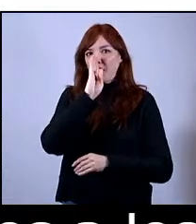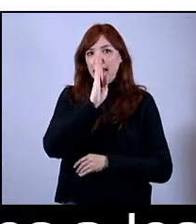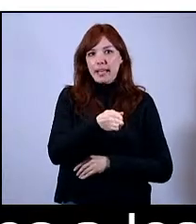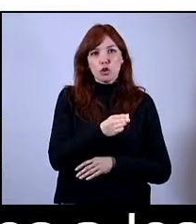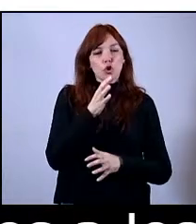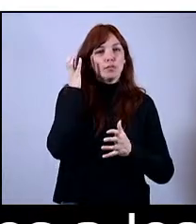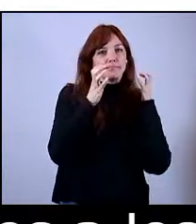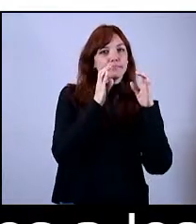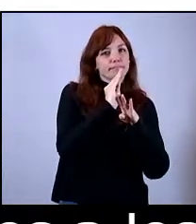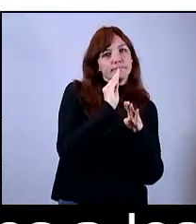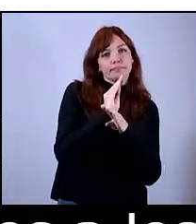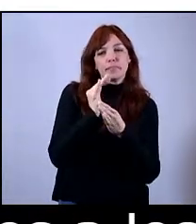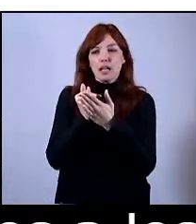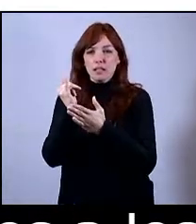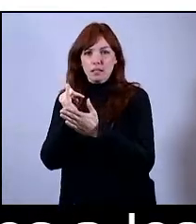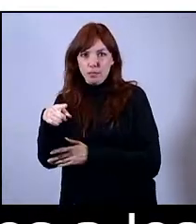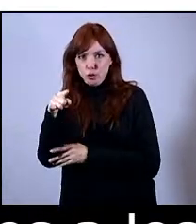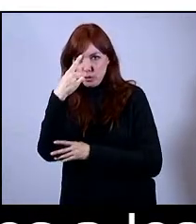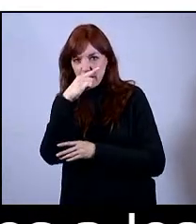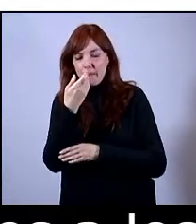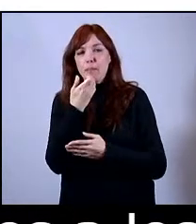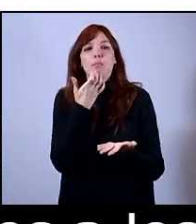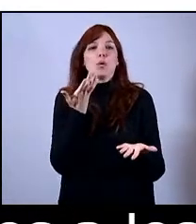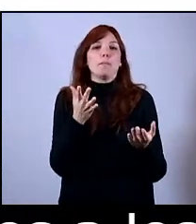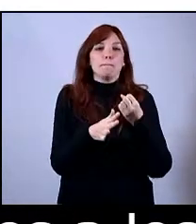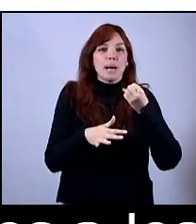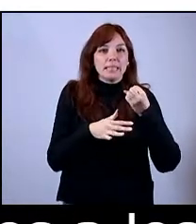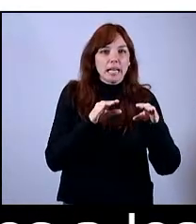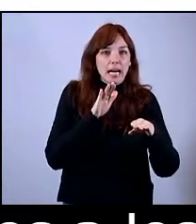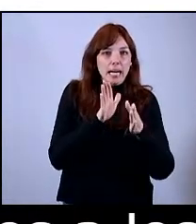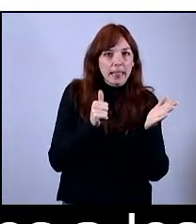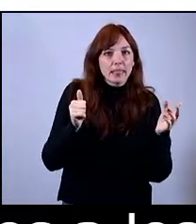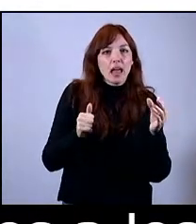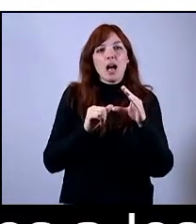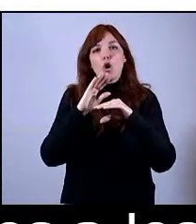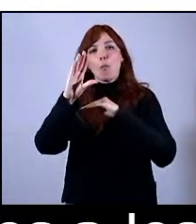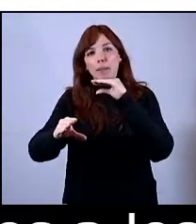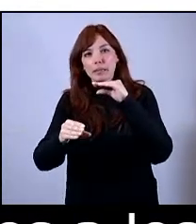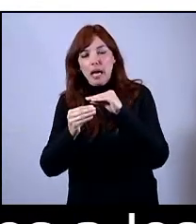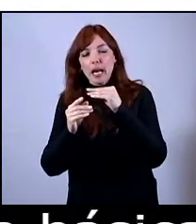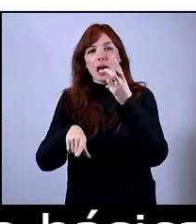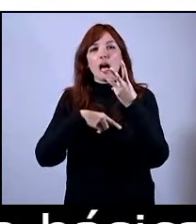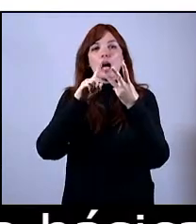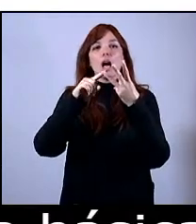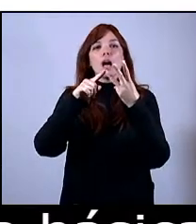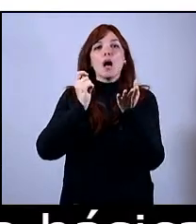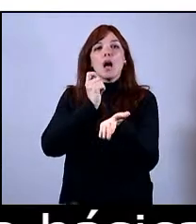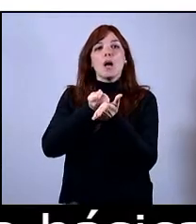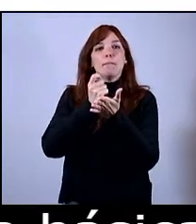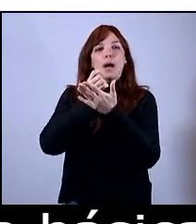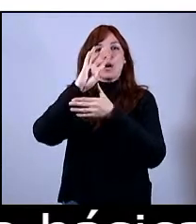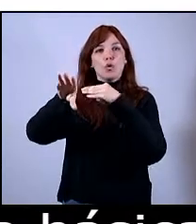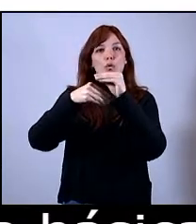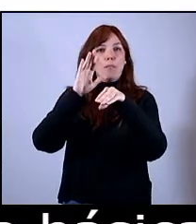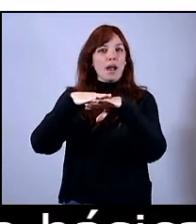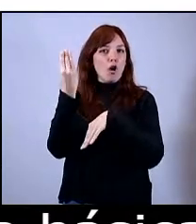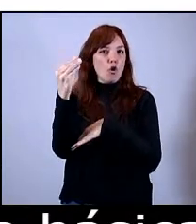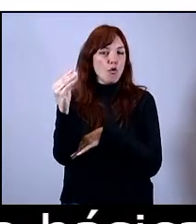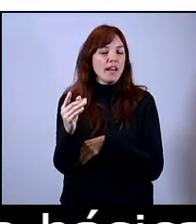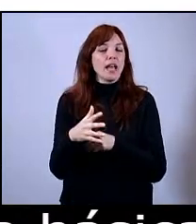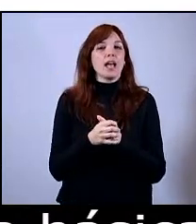los conocen ustedes: ayuda básica a la renta, la ayuda complementaria, el pago complementario a